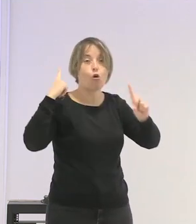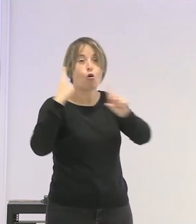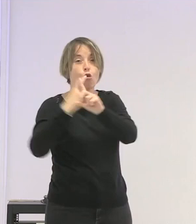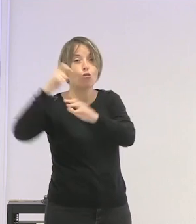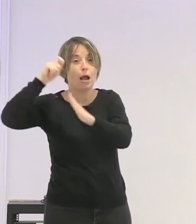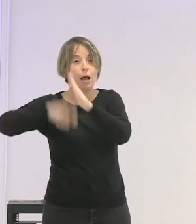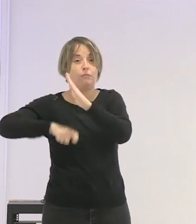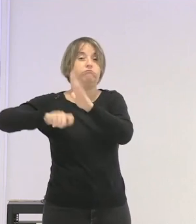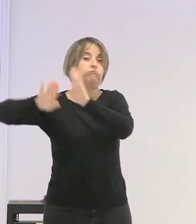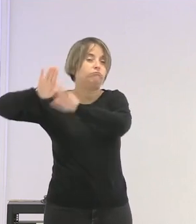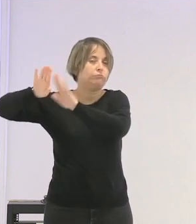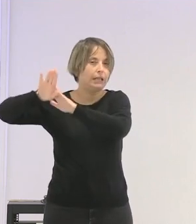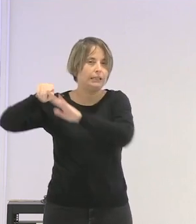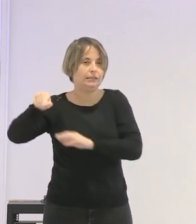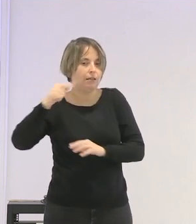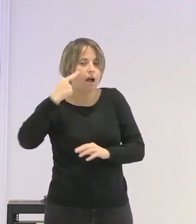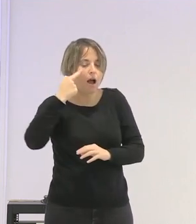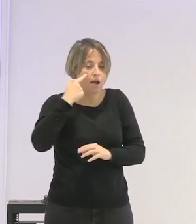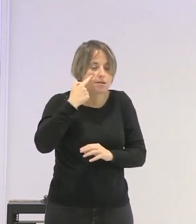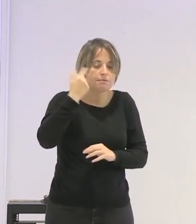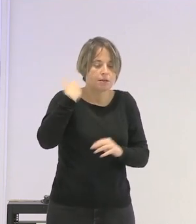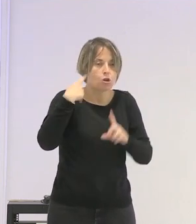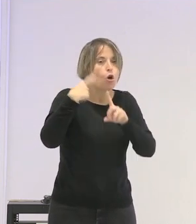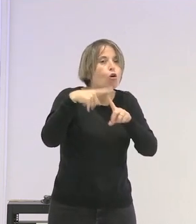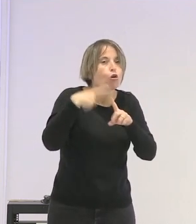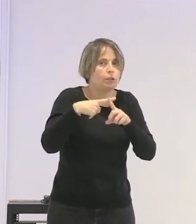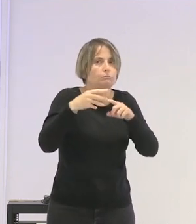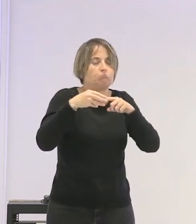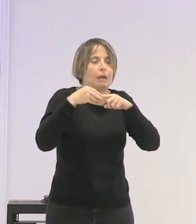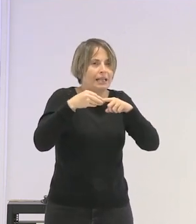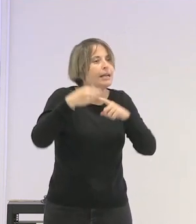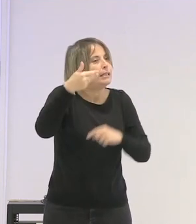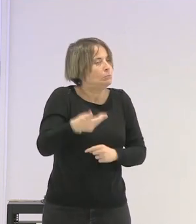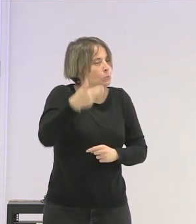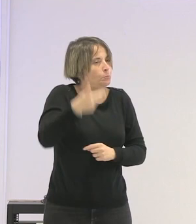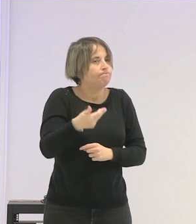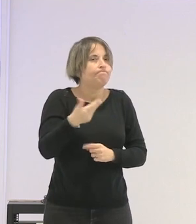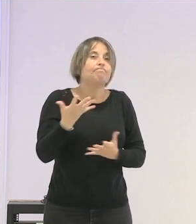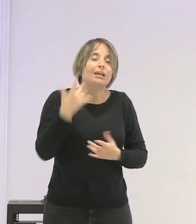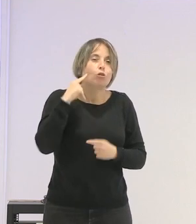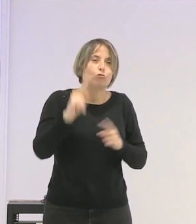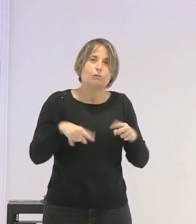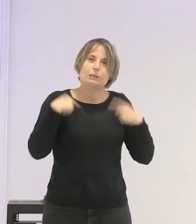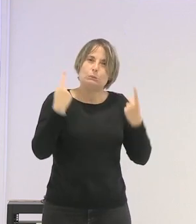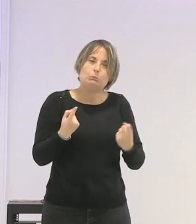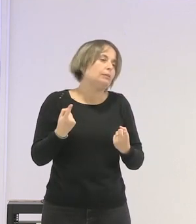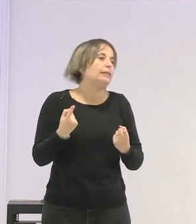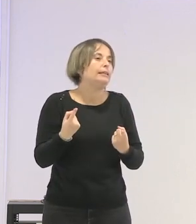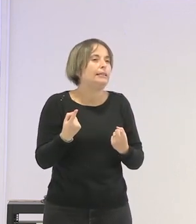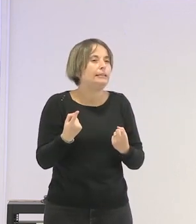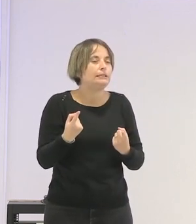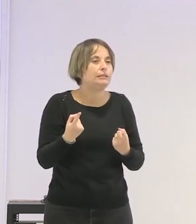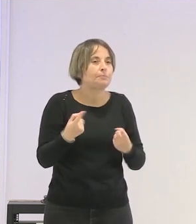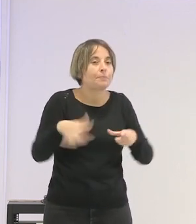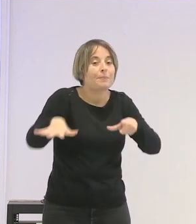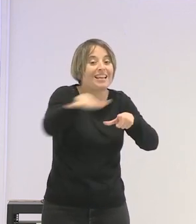derecha en la que se están jugando muchas cosas y muchas cosas de carácter material, pero es verdad que luego, por otra parte, se estaban cerrando